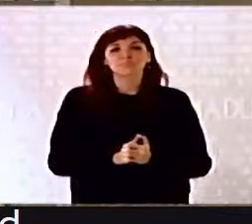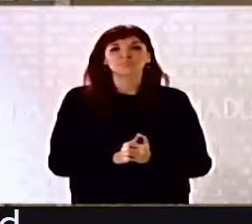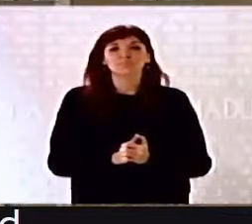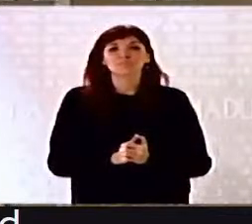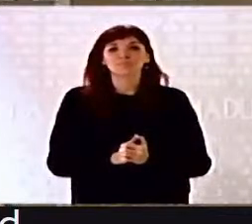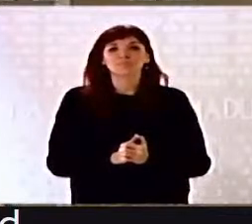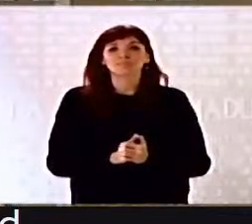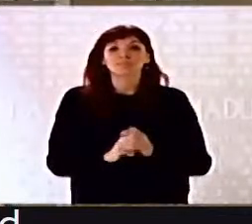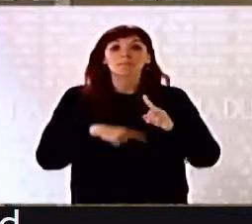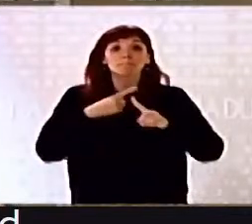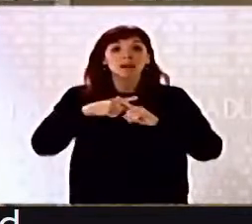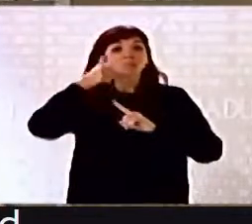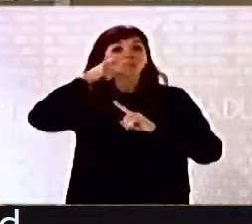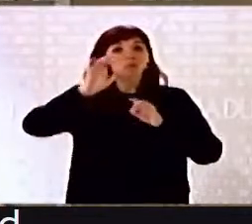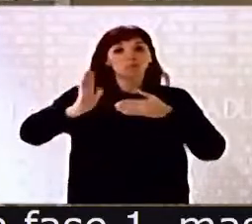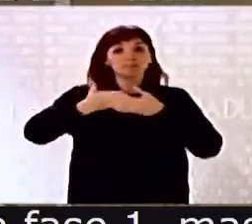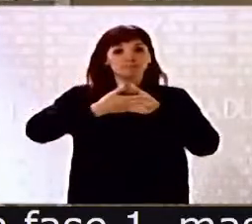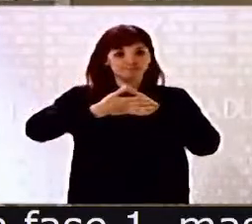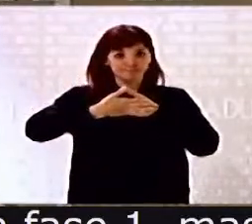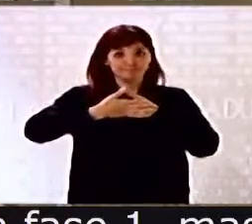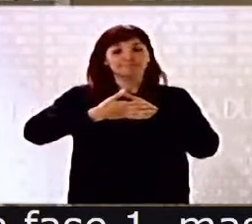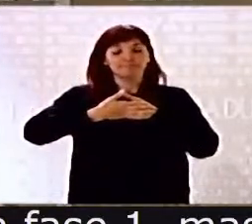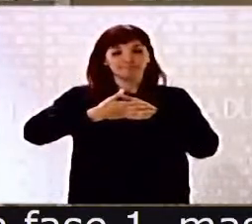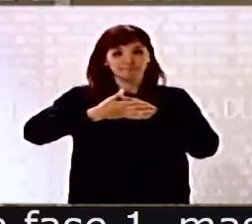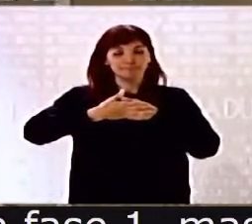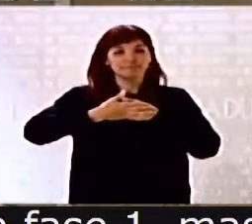más aislamiento perimetral.